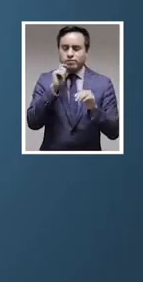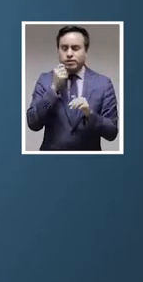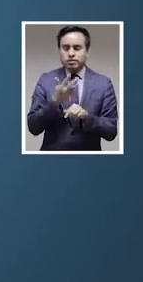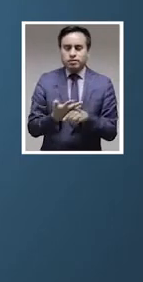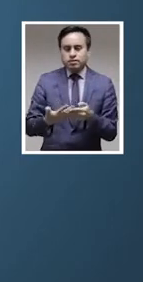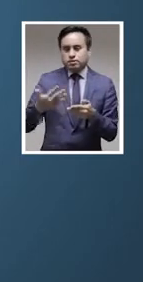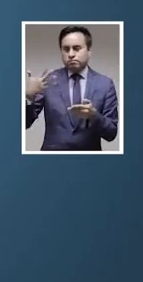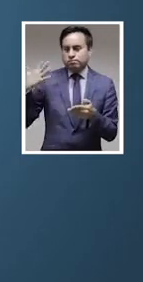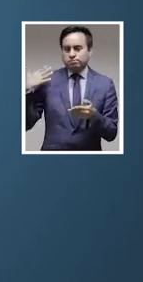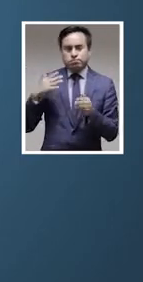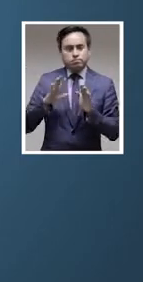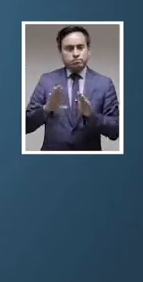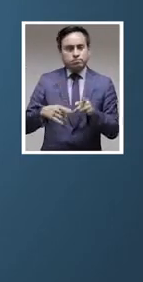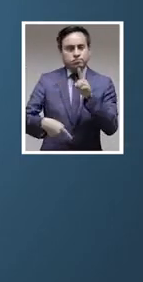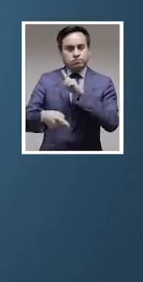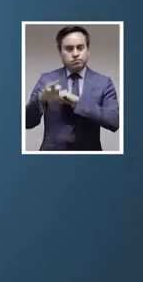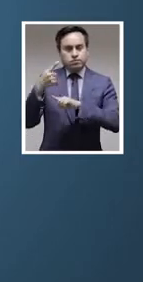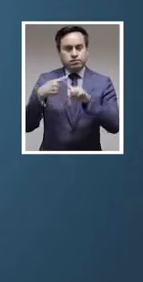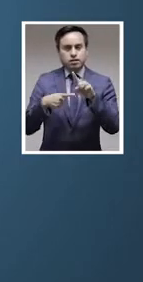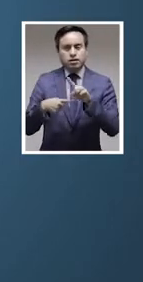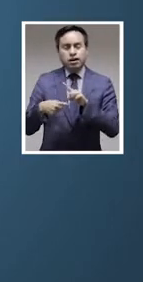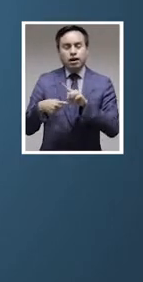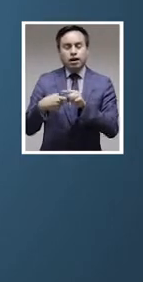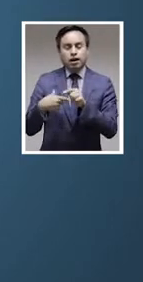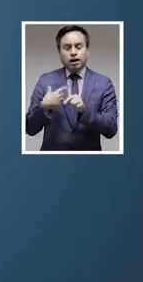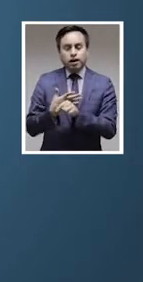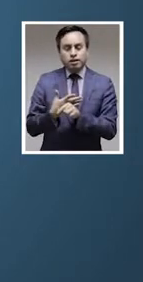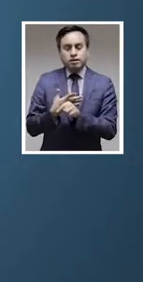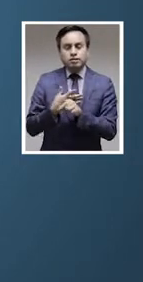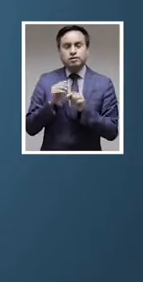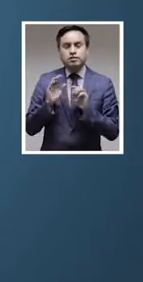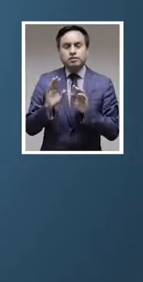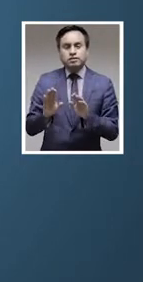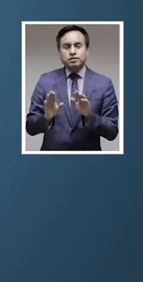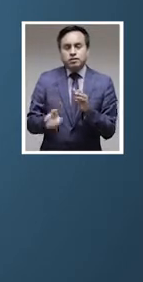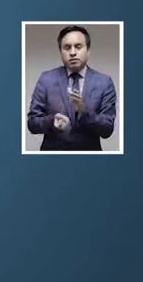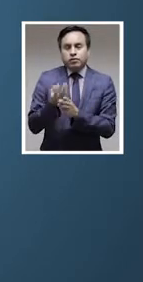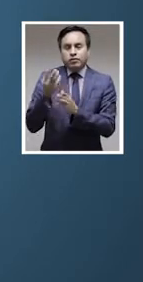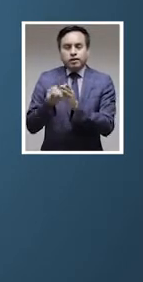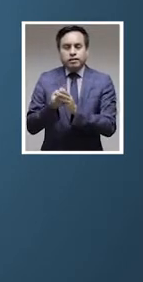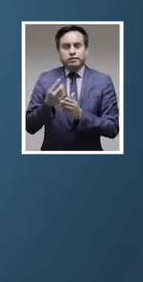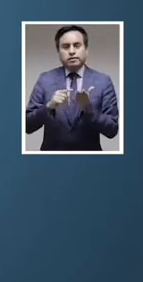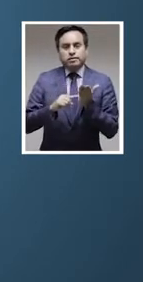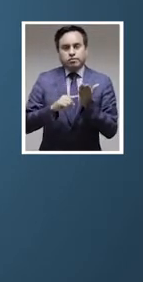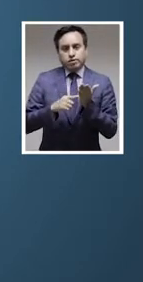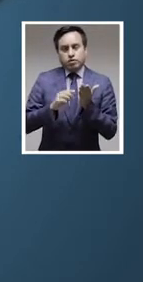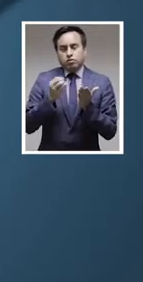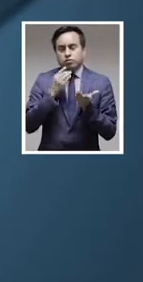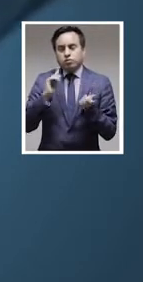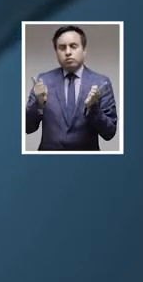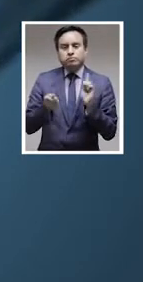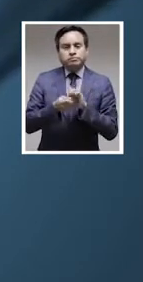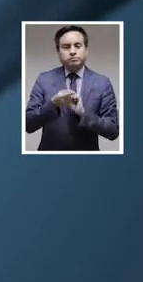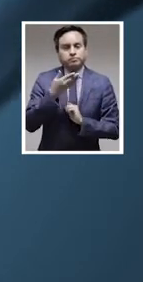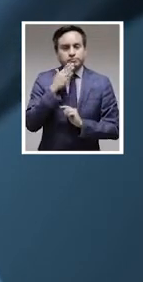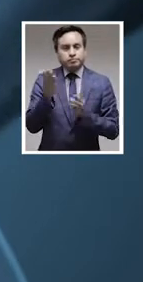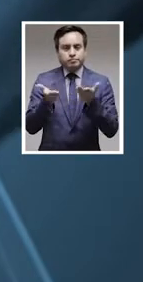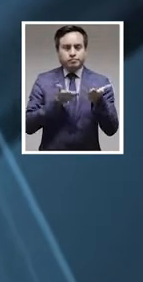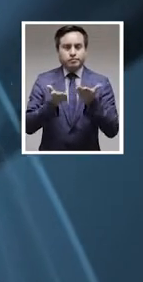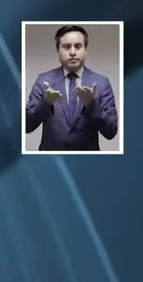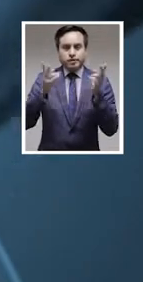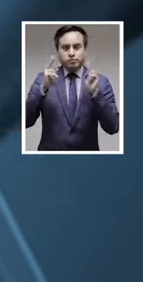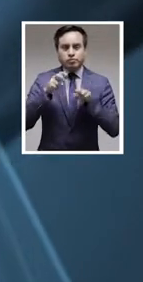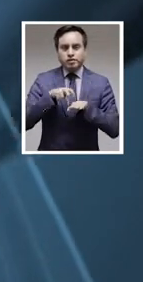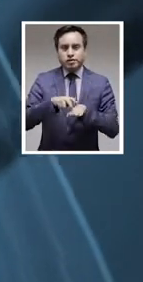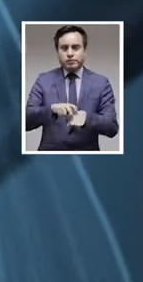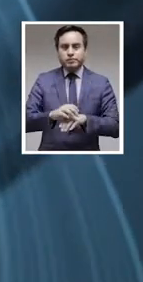ha existido históricamente en la incorporación de novedades tecnológicas o de mejoras en los servicios de